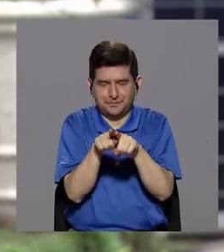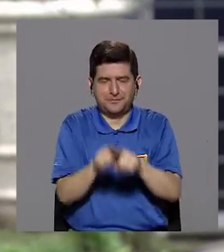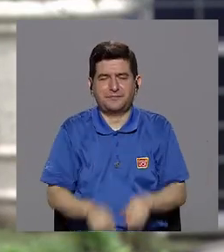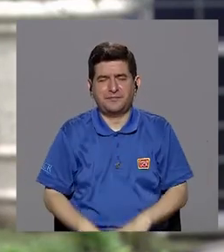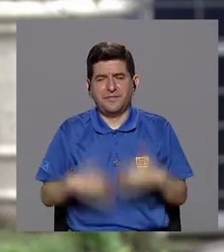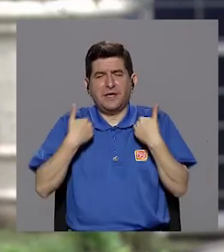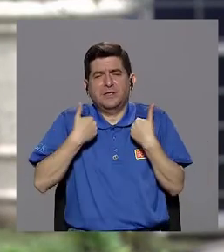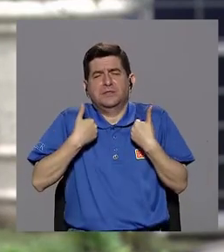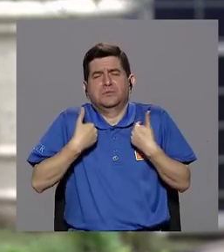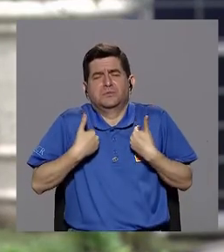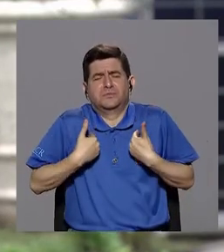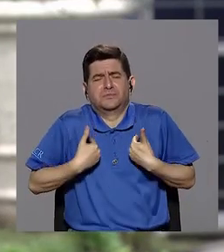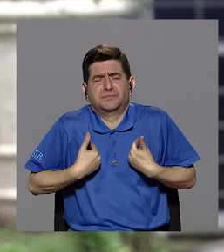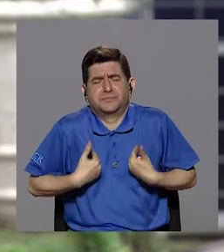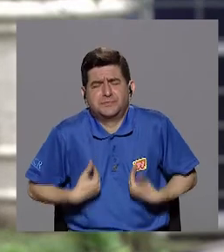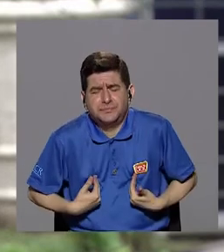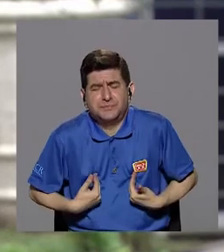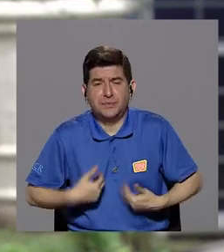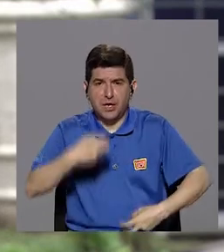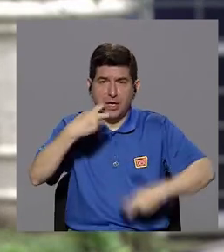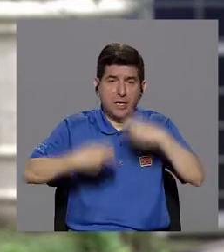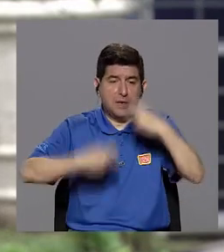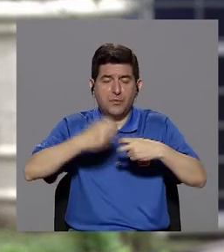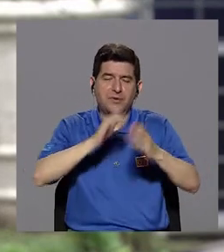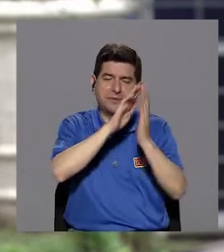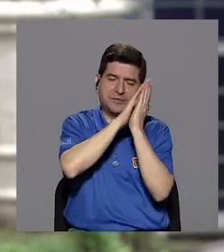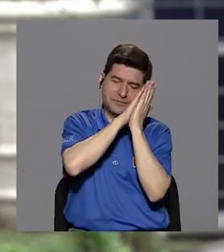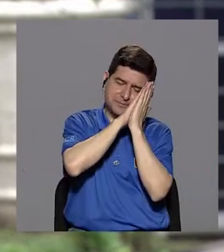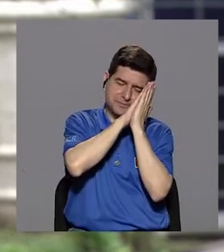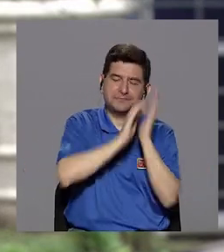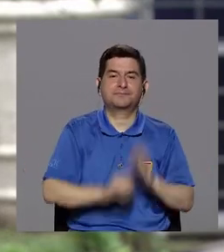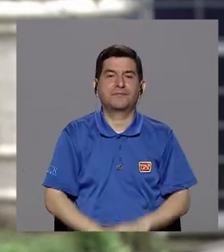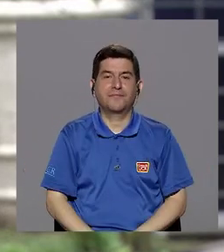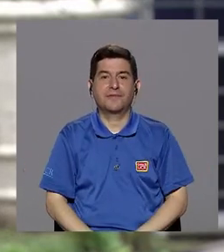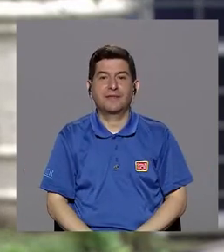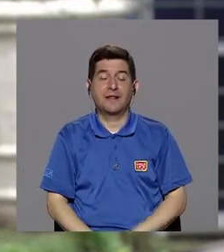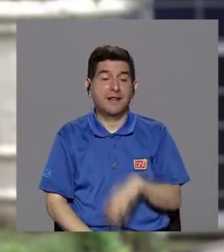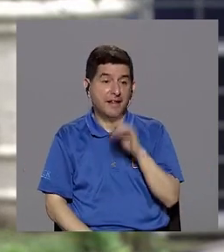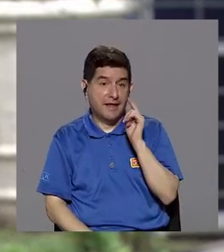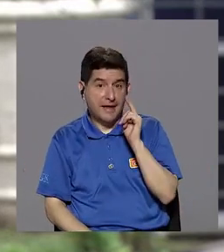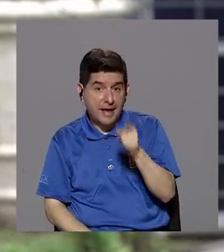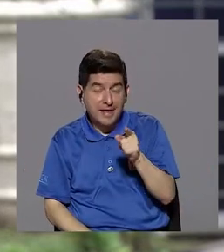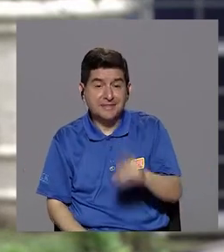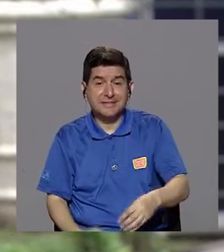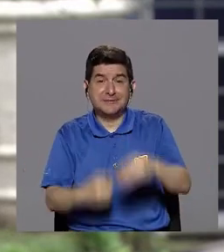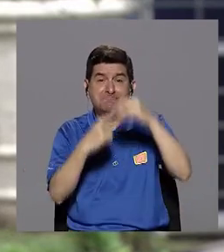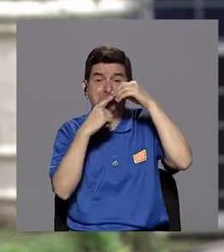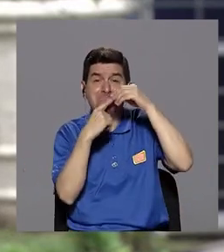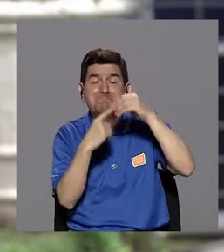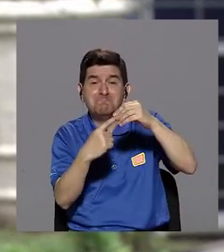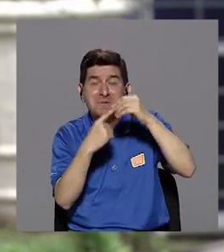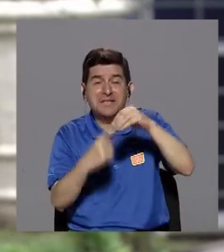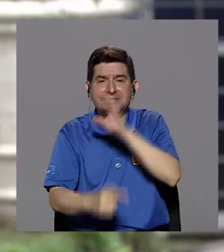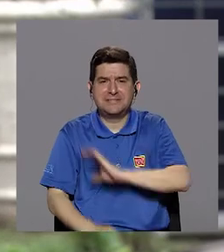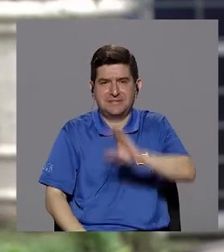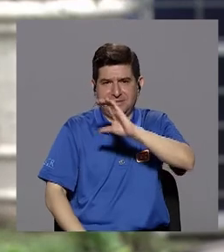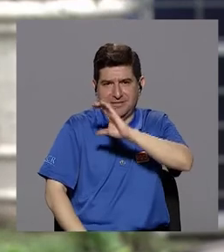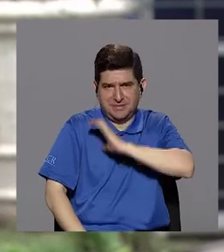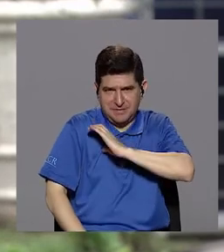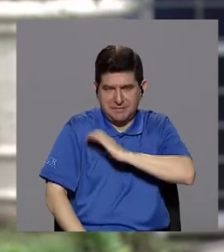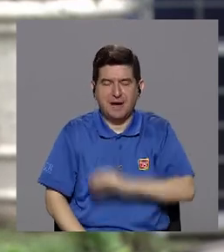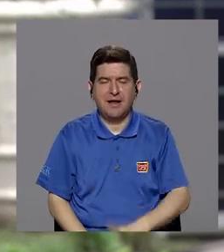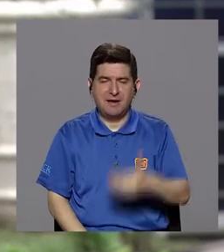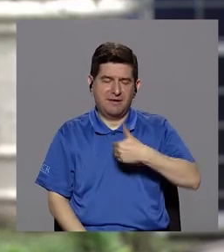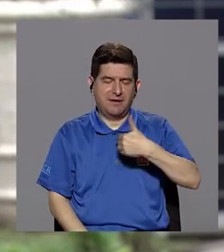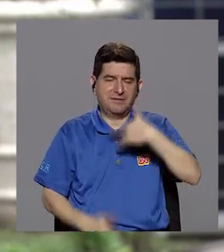de fatiga y de trastornos para dormir. Entonces, esas son las principales características